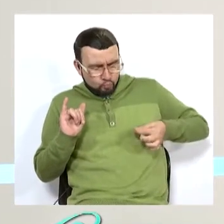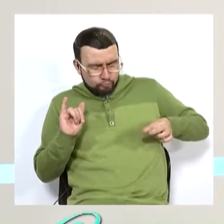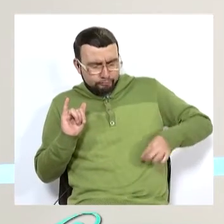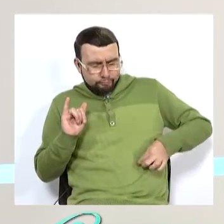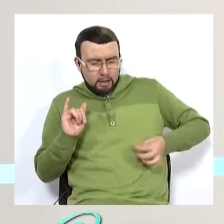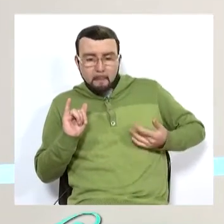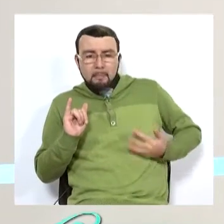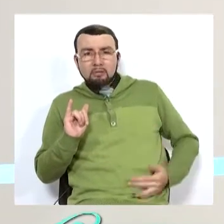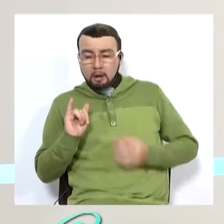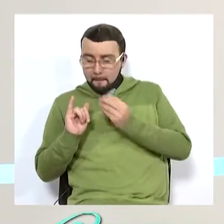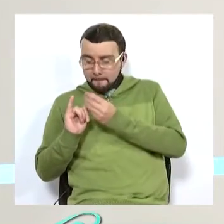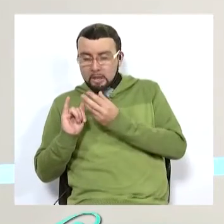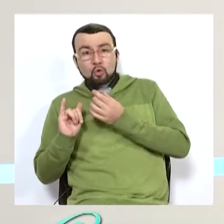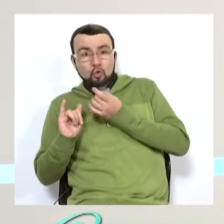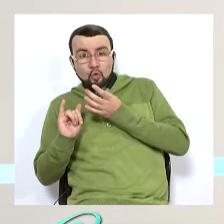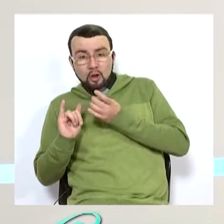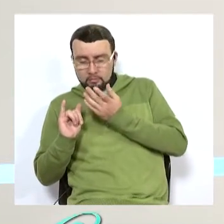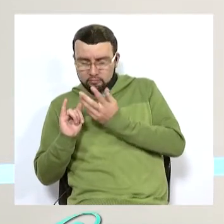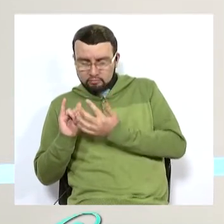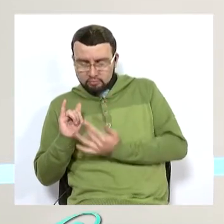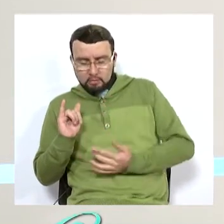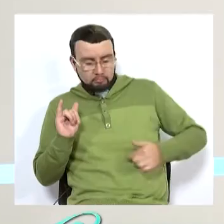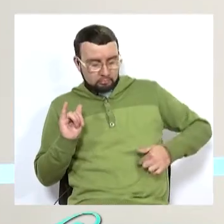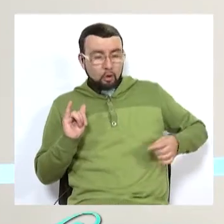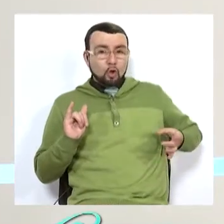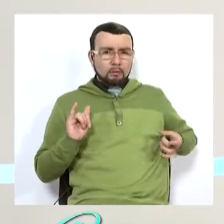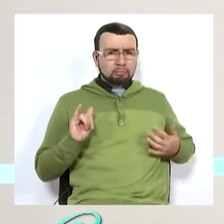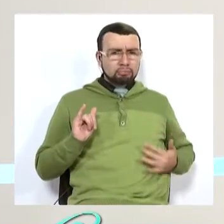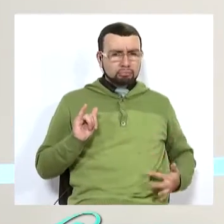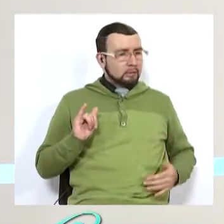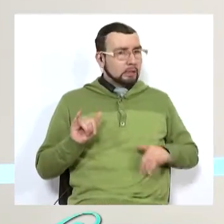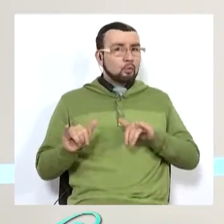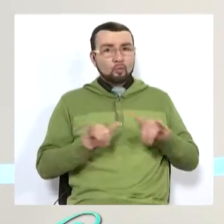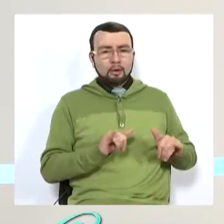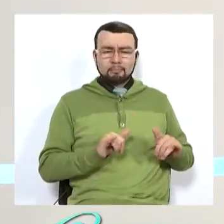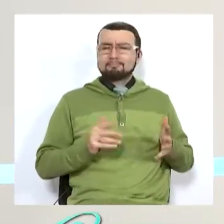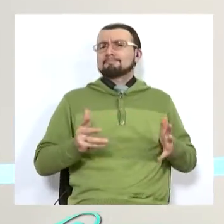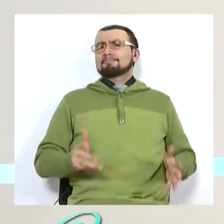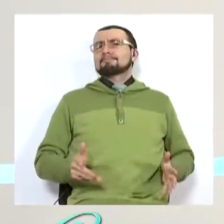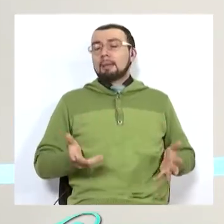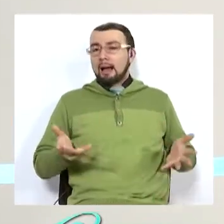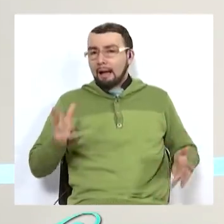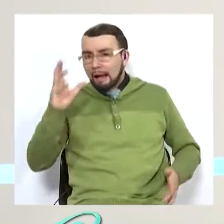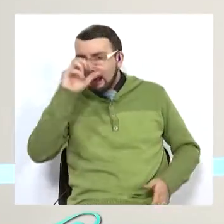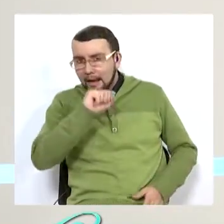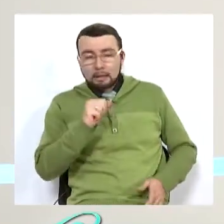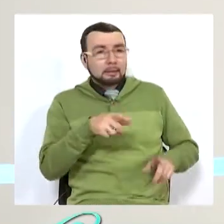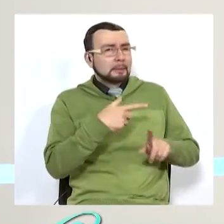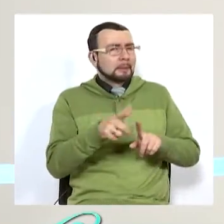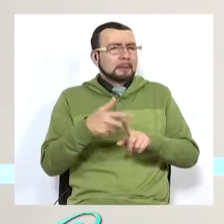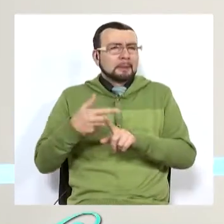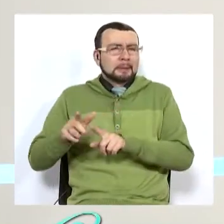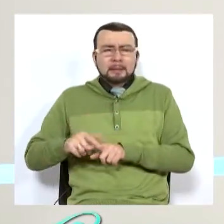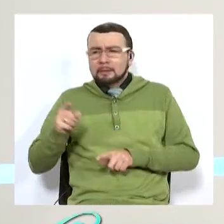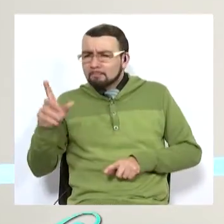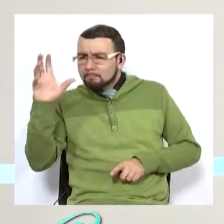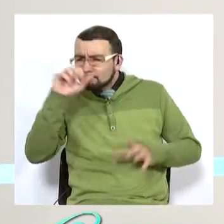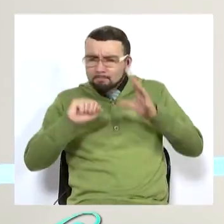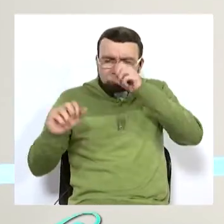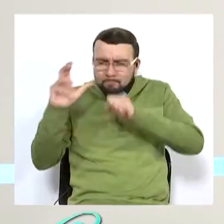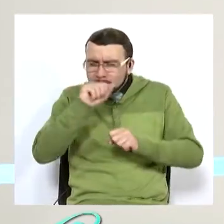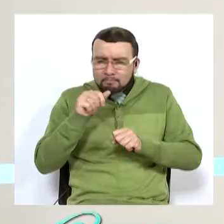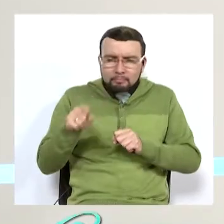endometrio, una endometriosis. Y así se va armando una cantidad de conjeturas